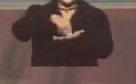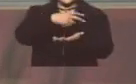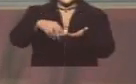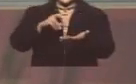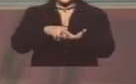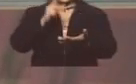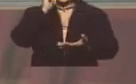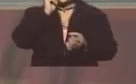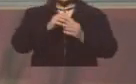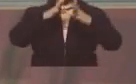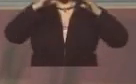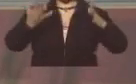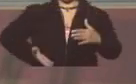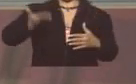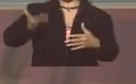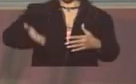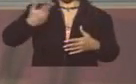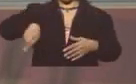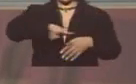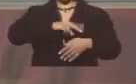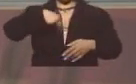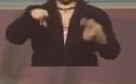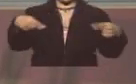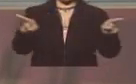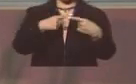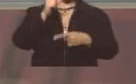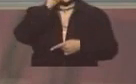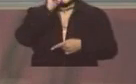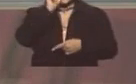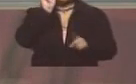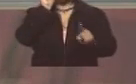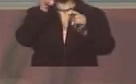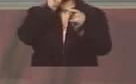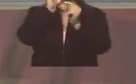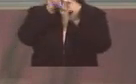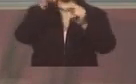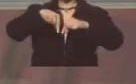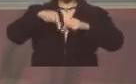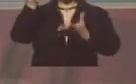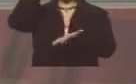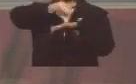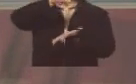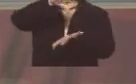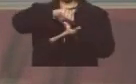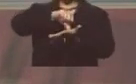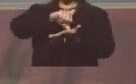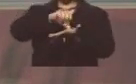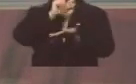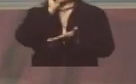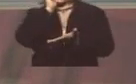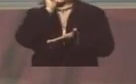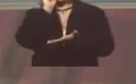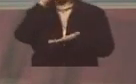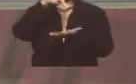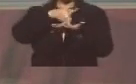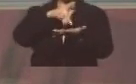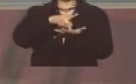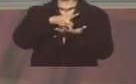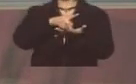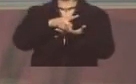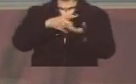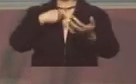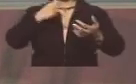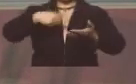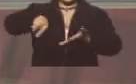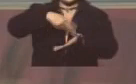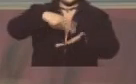joropo tuyero con, bueno, ese gran baluarte de nuestra música tradicional, específicamente de nuestra región central, y justamente una de las protagonistas de